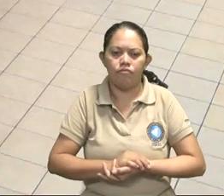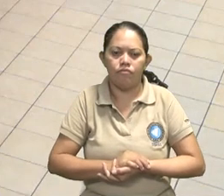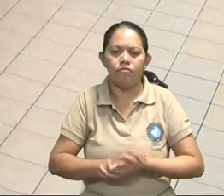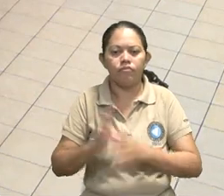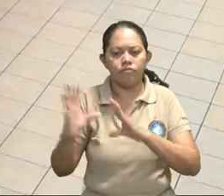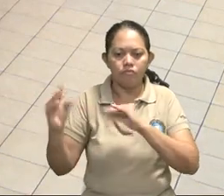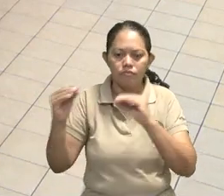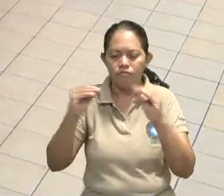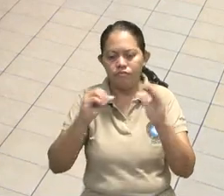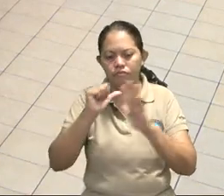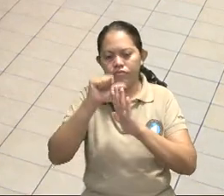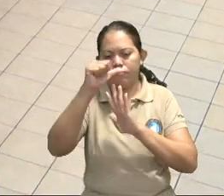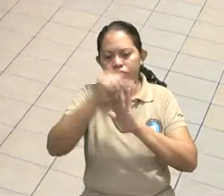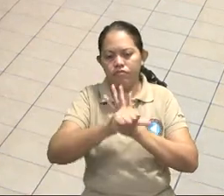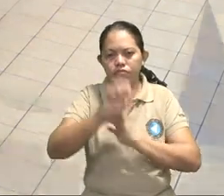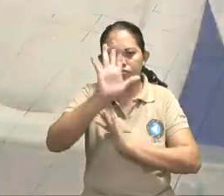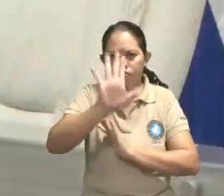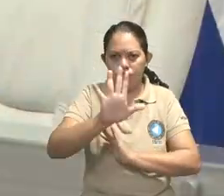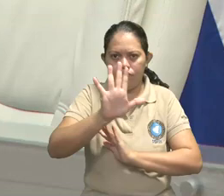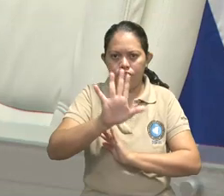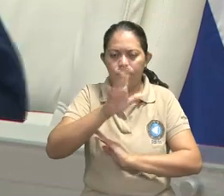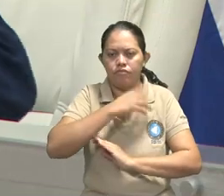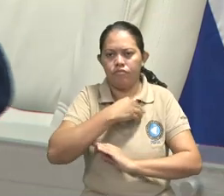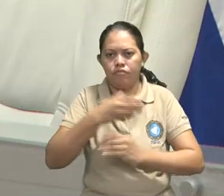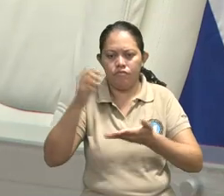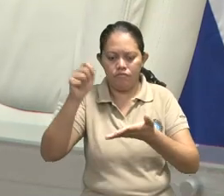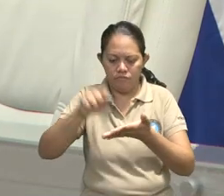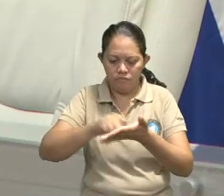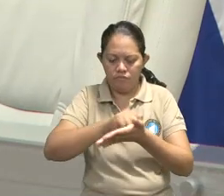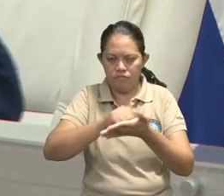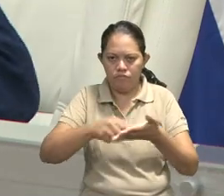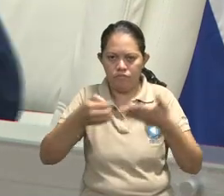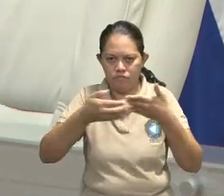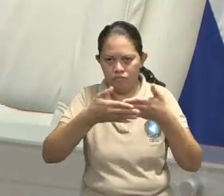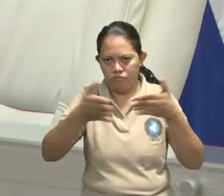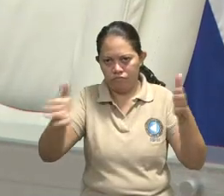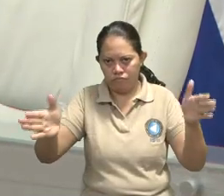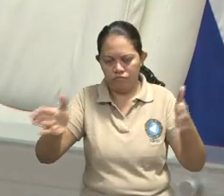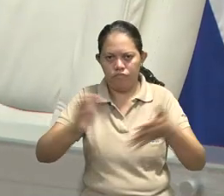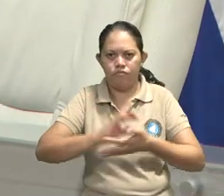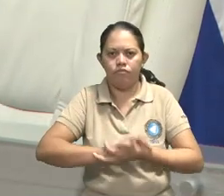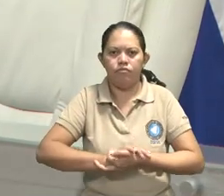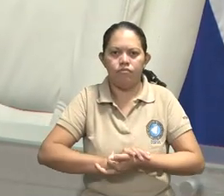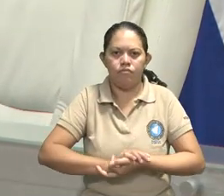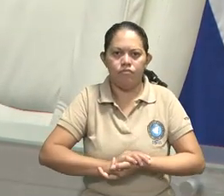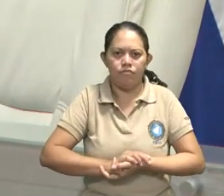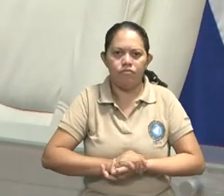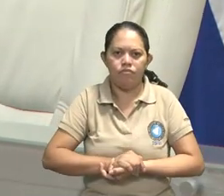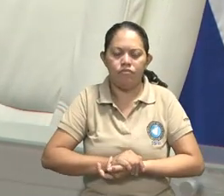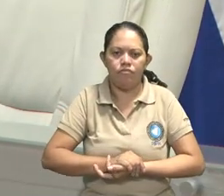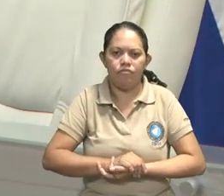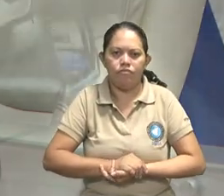A discusión el artículo 5, a votación el artículo 5, se abre la votación.